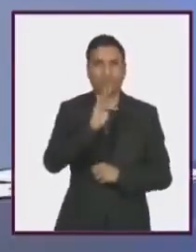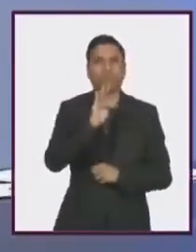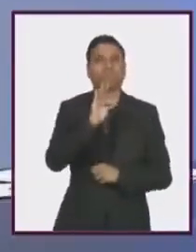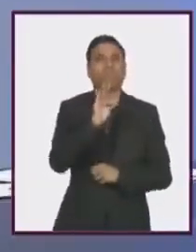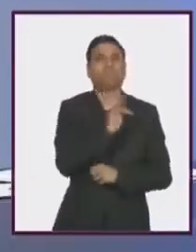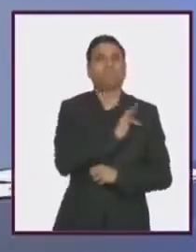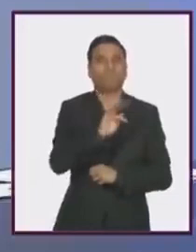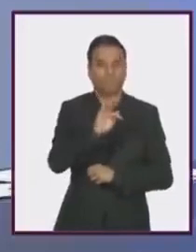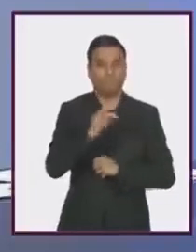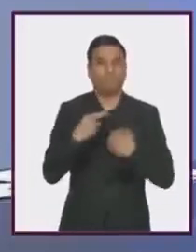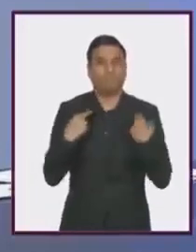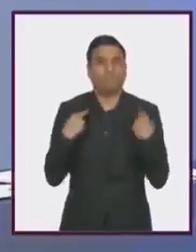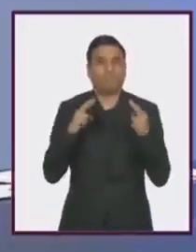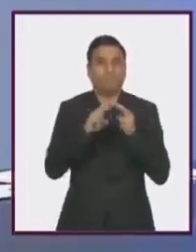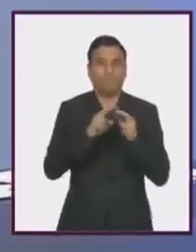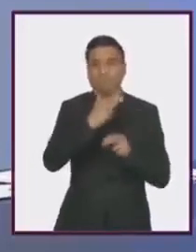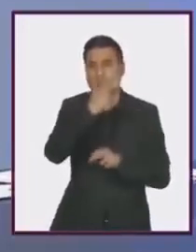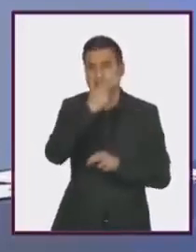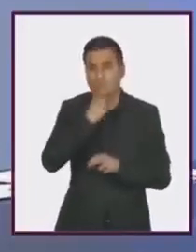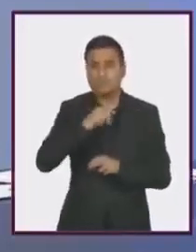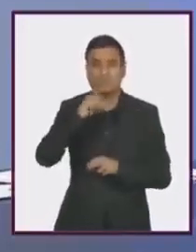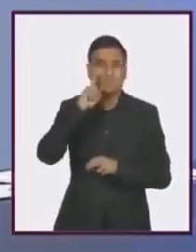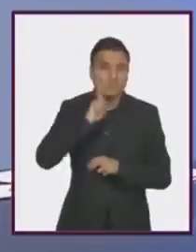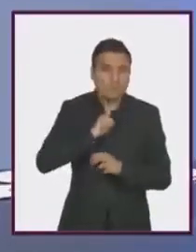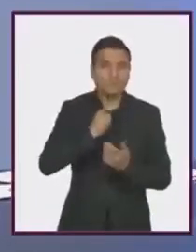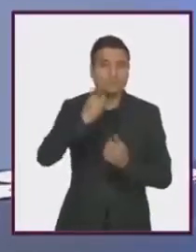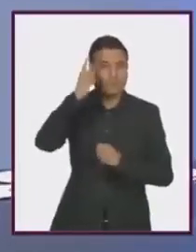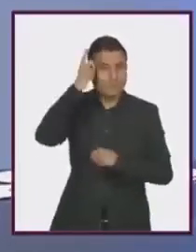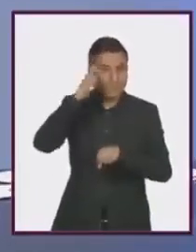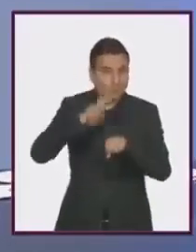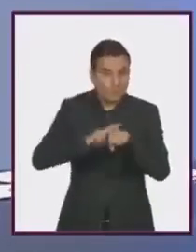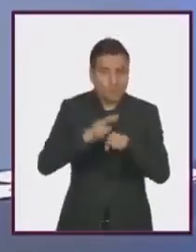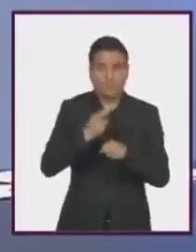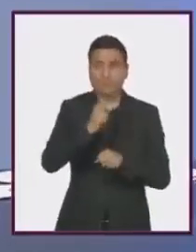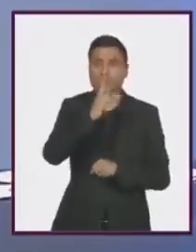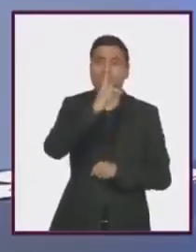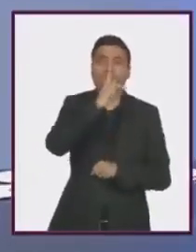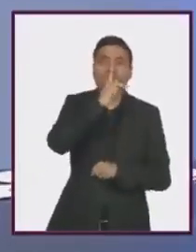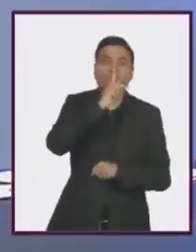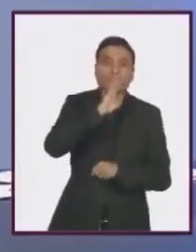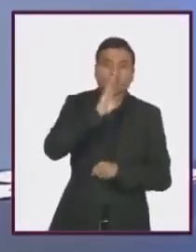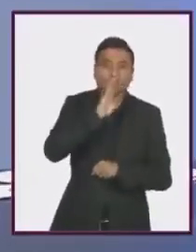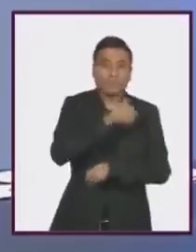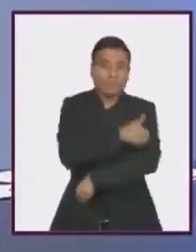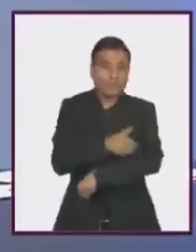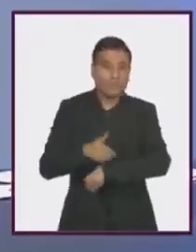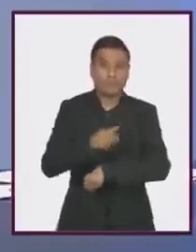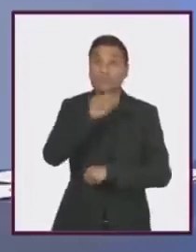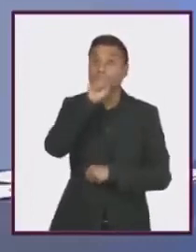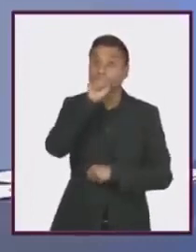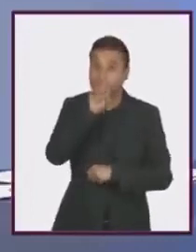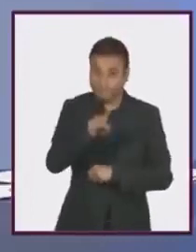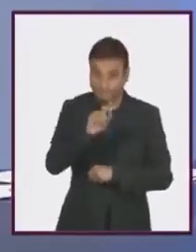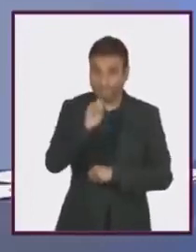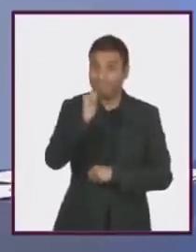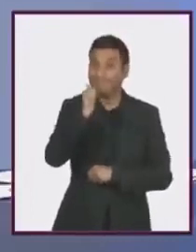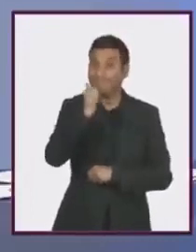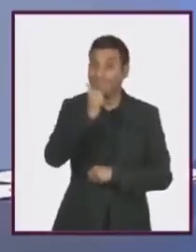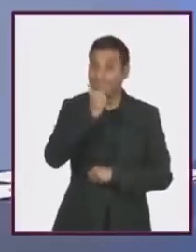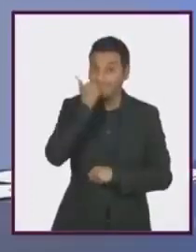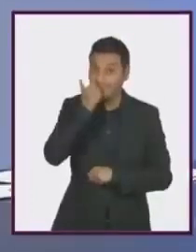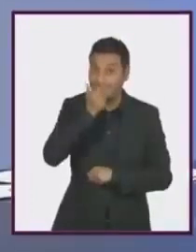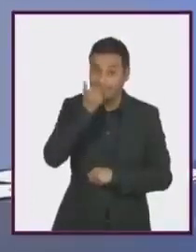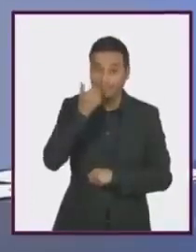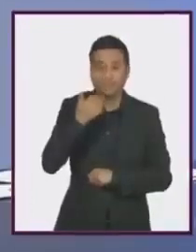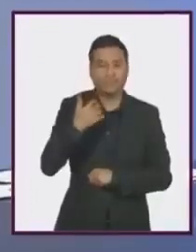a los profesores, a las profesoras, a los directivos, a los padres de familia, pero también a los alumnos, porque sobre todo en ellos